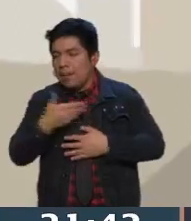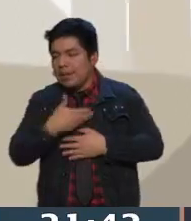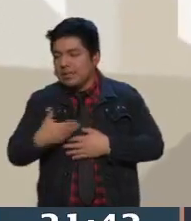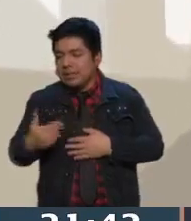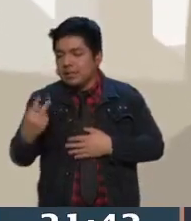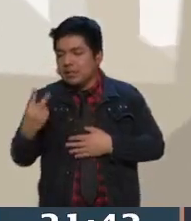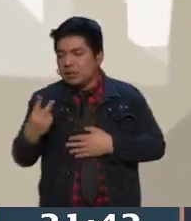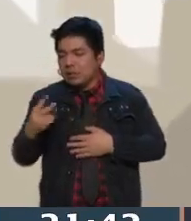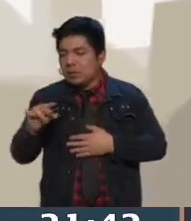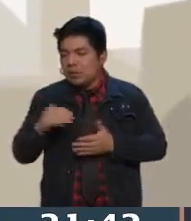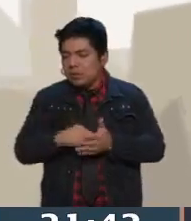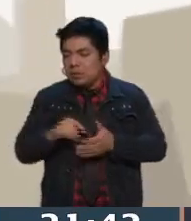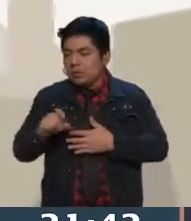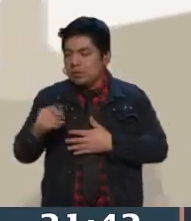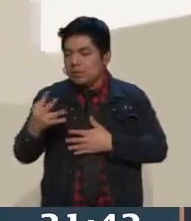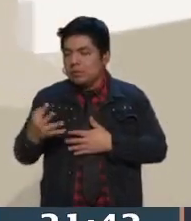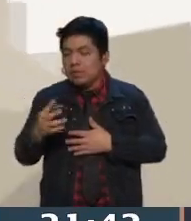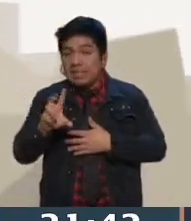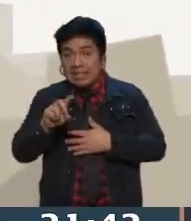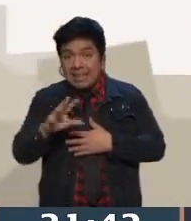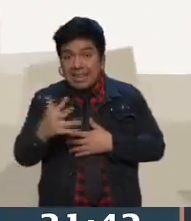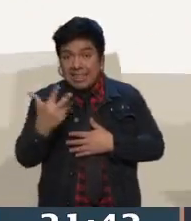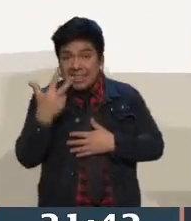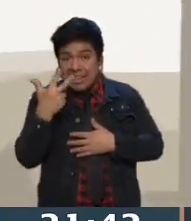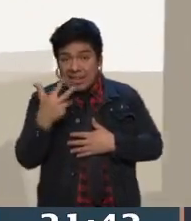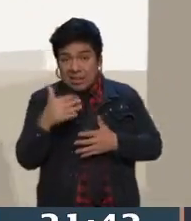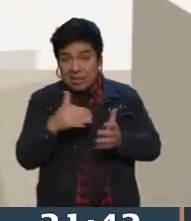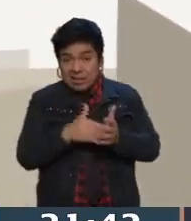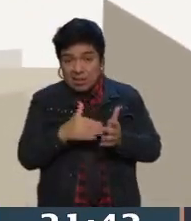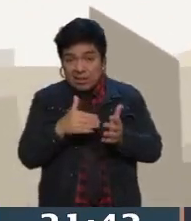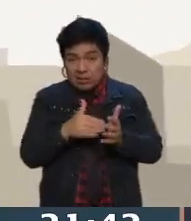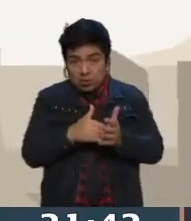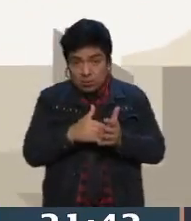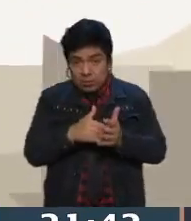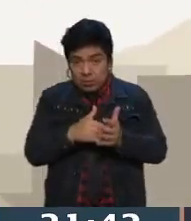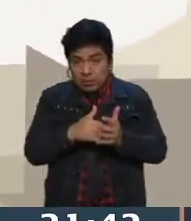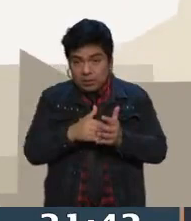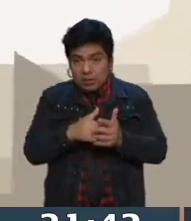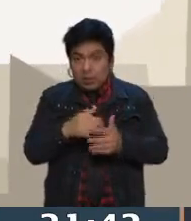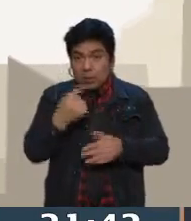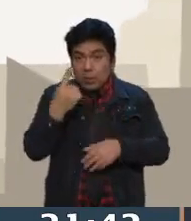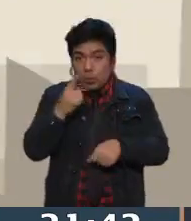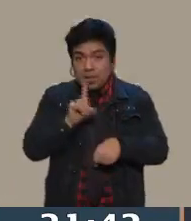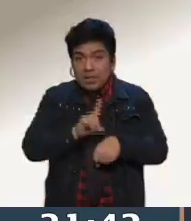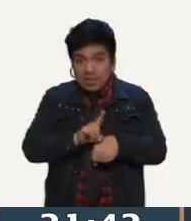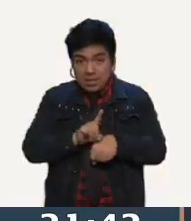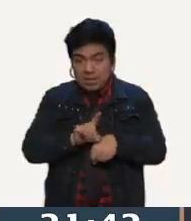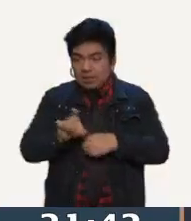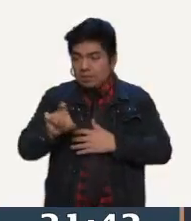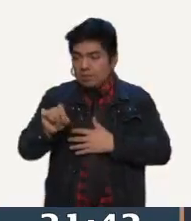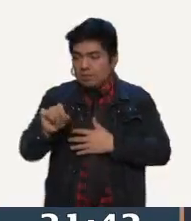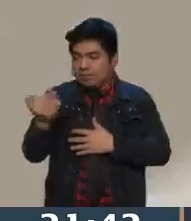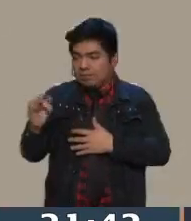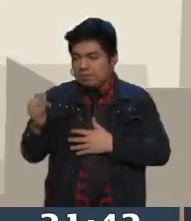2024, con 38 millones de conversaciones en solo un día. Solo el 20 de febrero, el